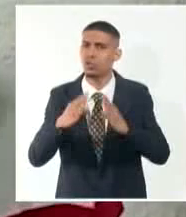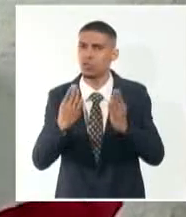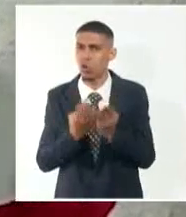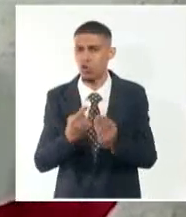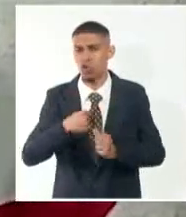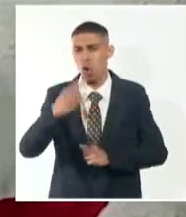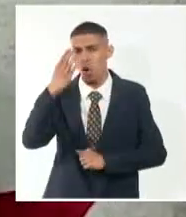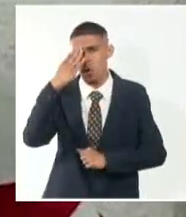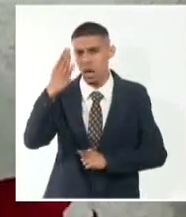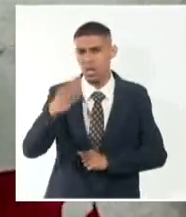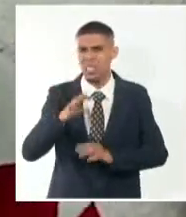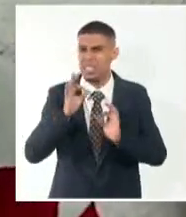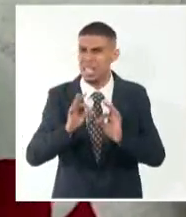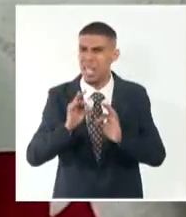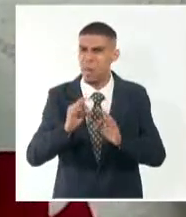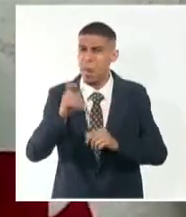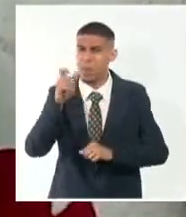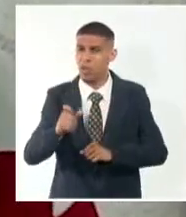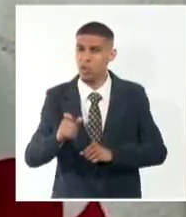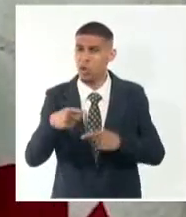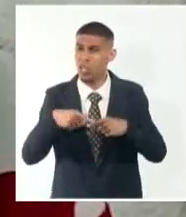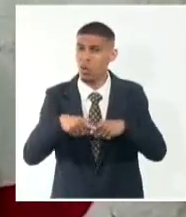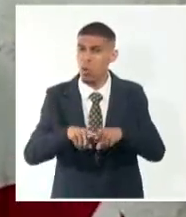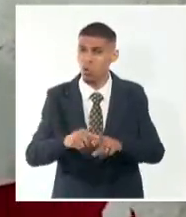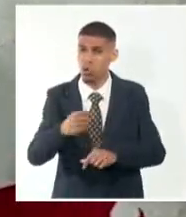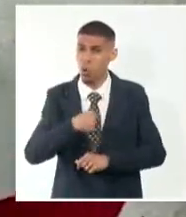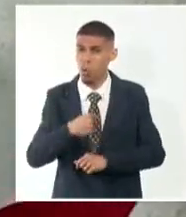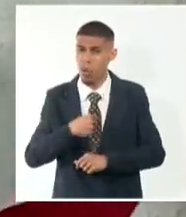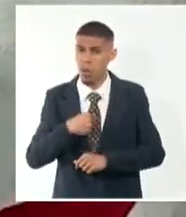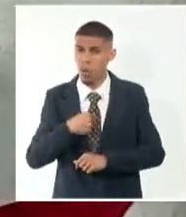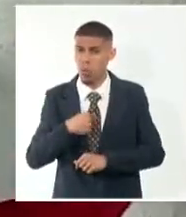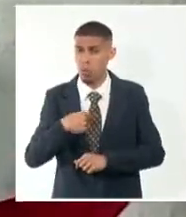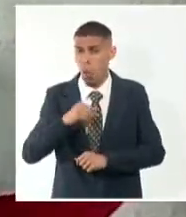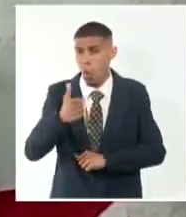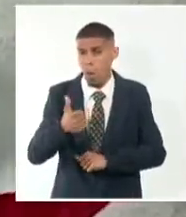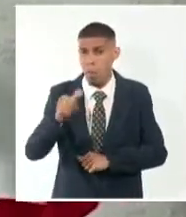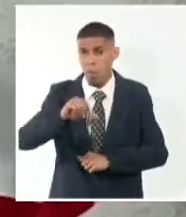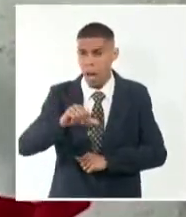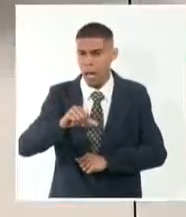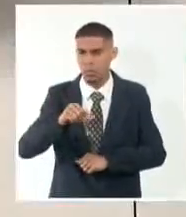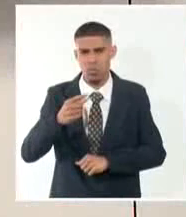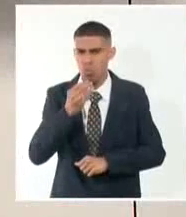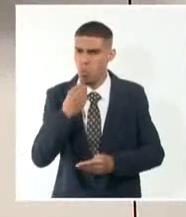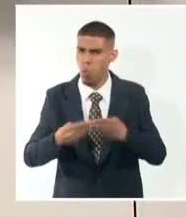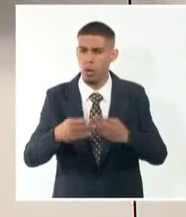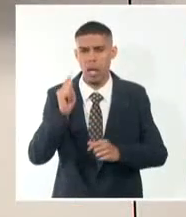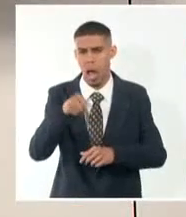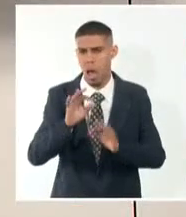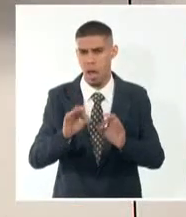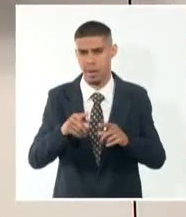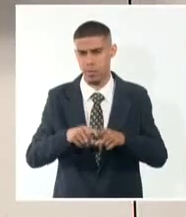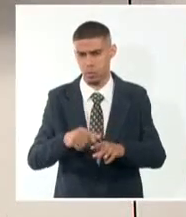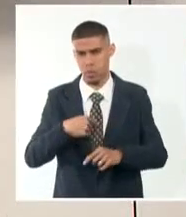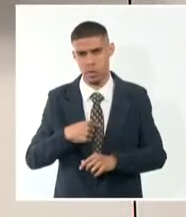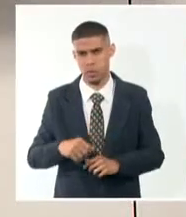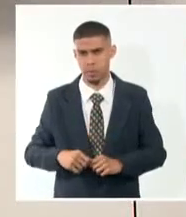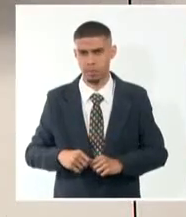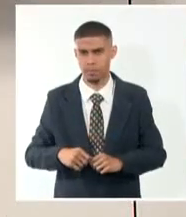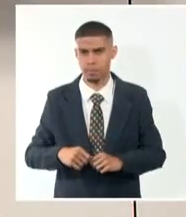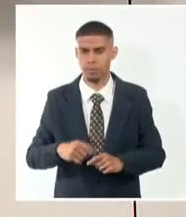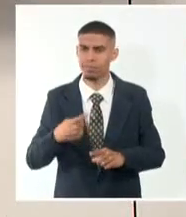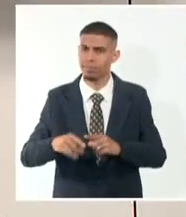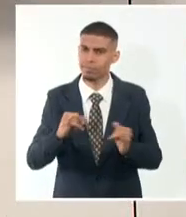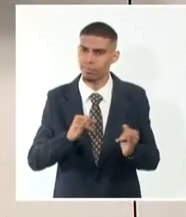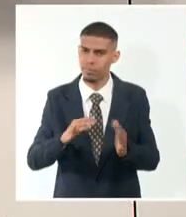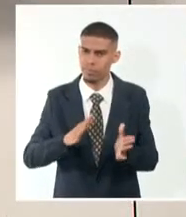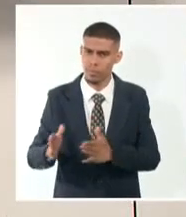están ahí conmigo en las buenas y en las malas, porque no siempre todo es color de rosa. Así que esto es un regalo para ellos. Gracias a todos. Cambiamos de tema. El